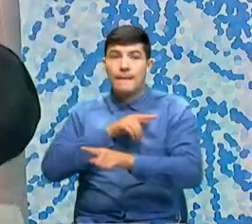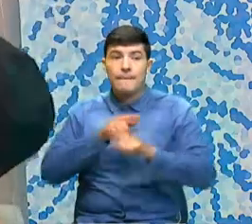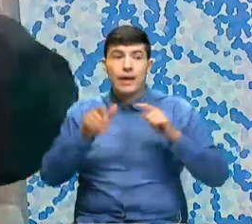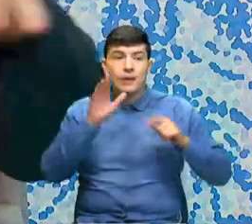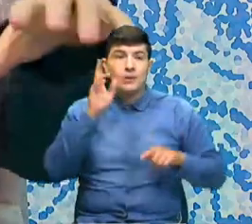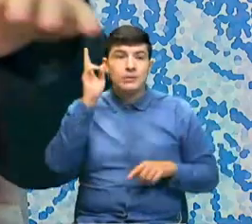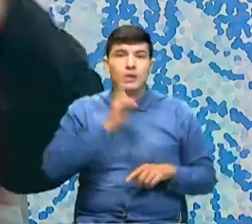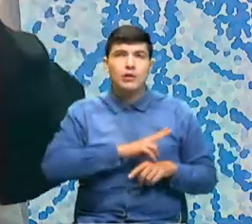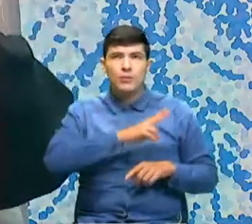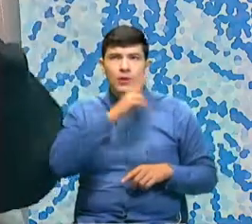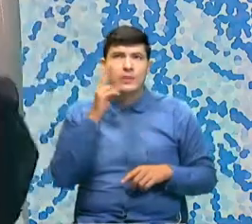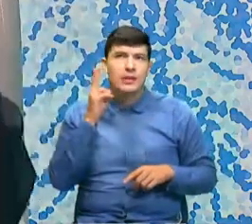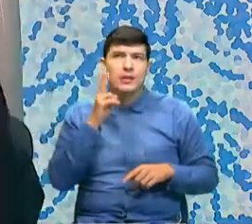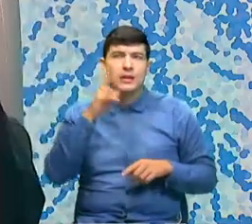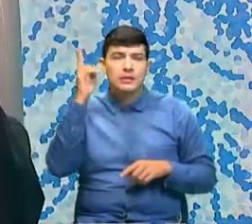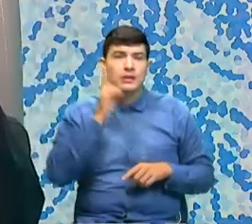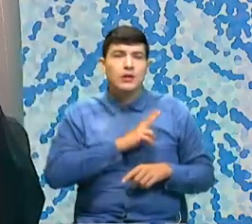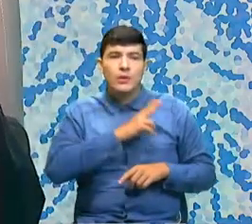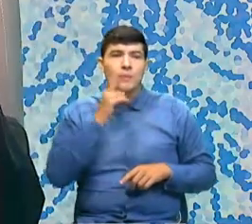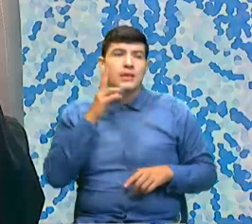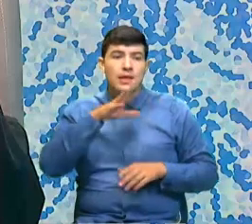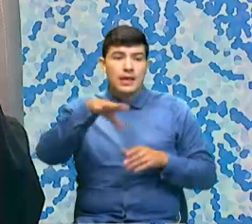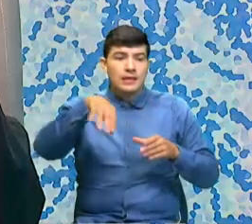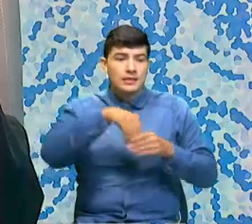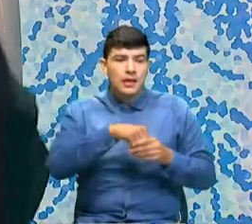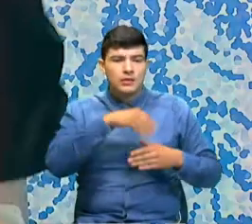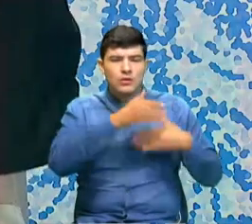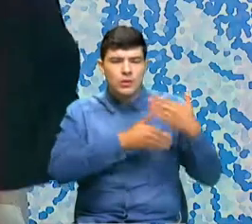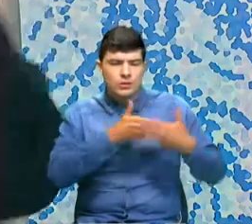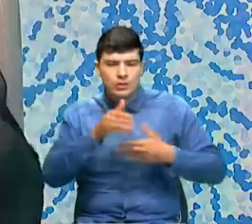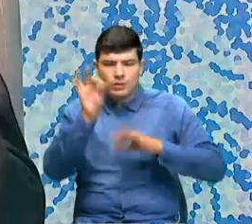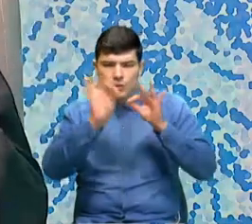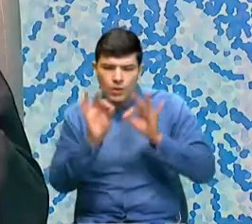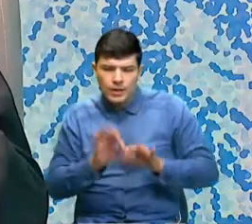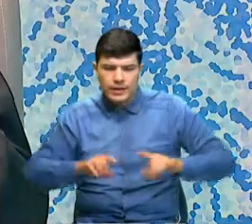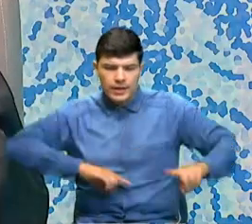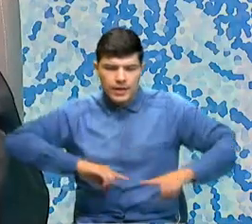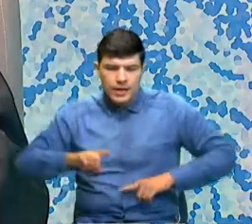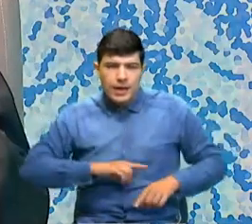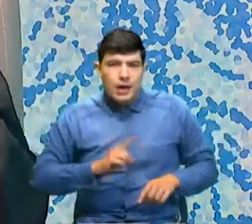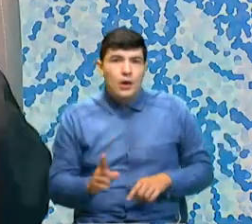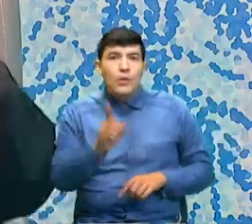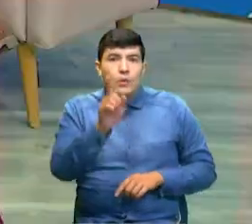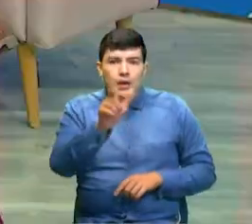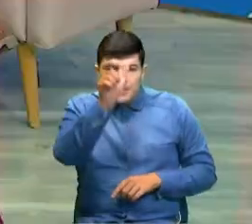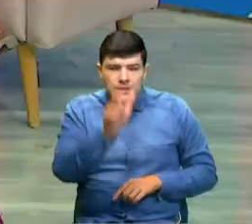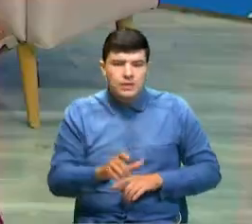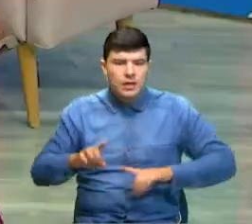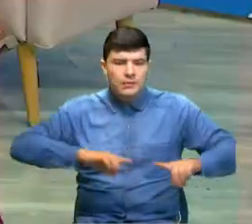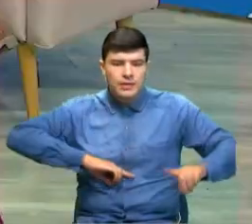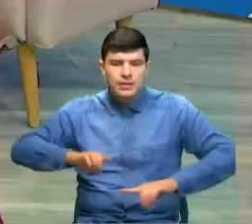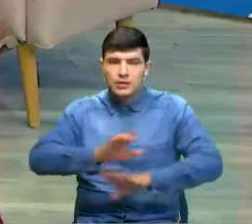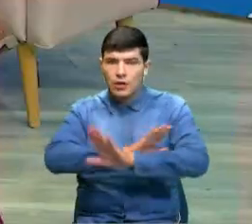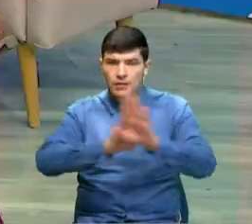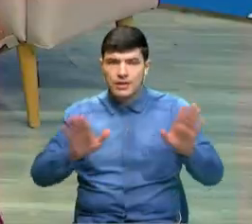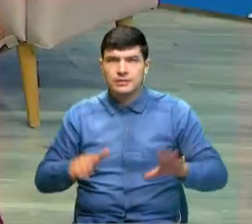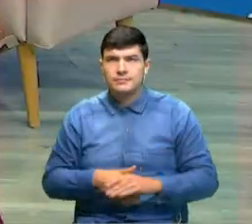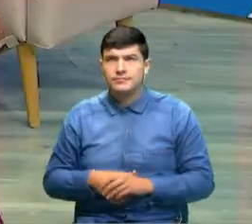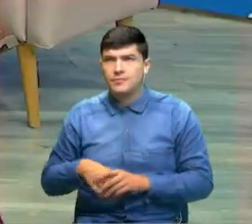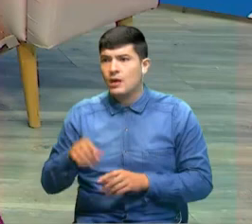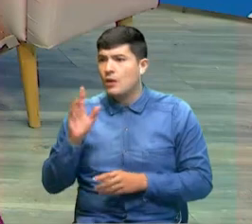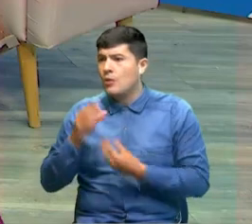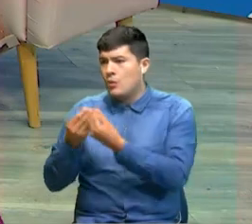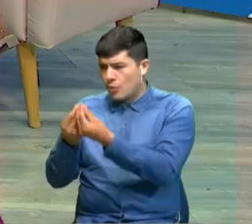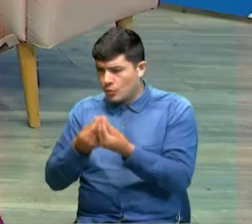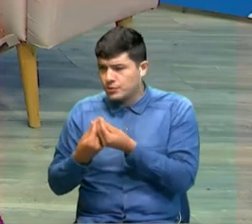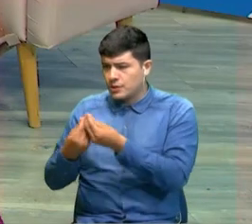comprometen ellos dentro de un esquema administrativo a tener un solo administrador. Perfecto. Habrá un consejo